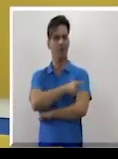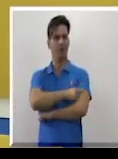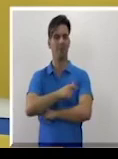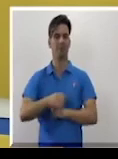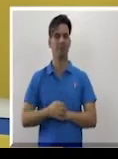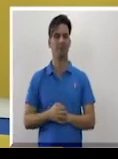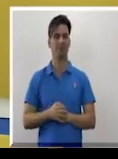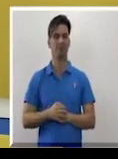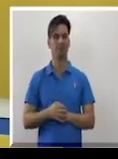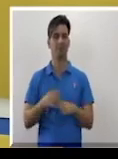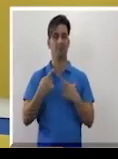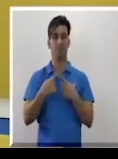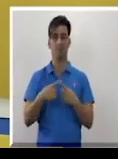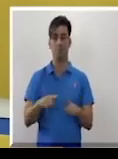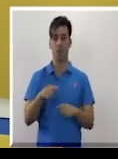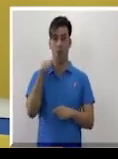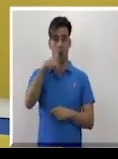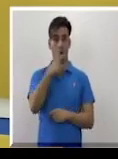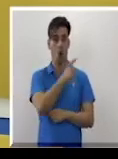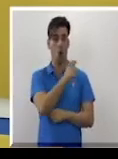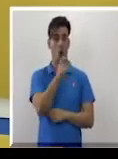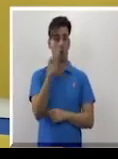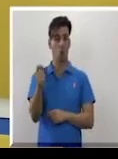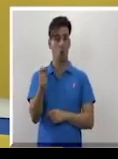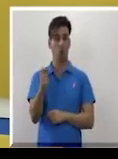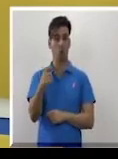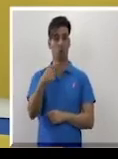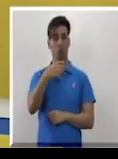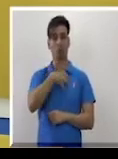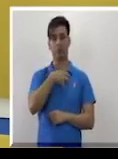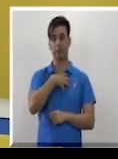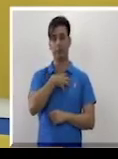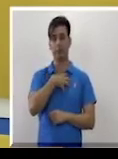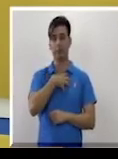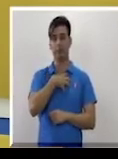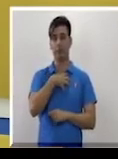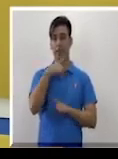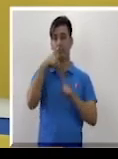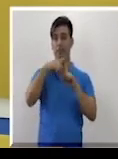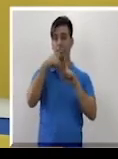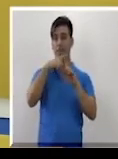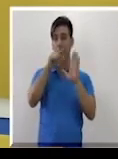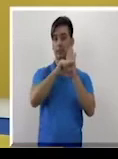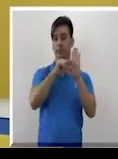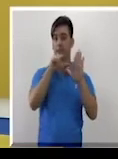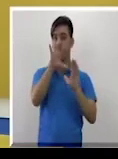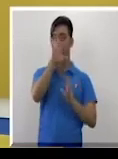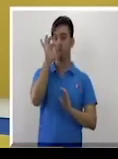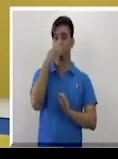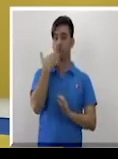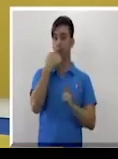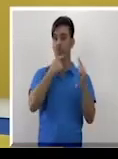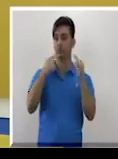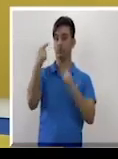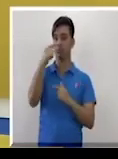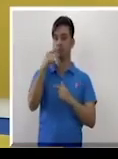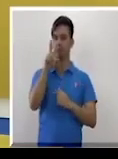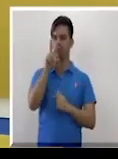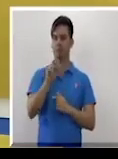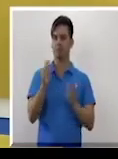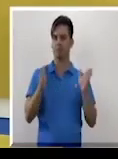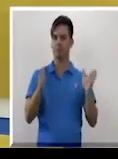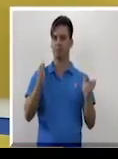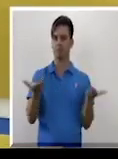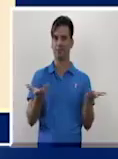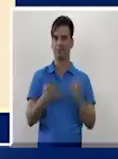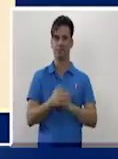año tiene un tema singular, muy actualizado dentro de ellos.